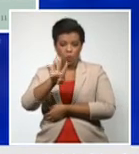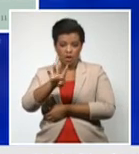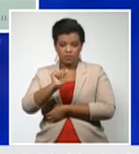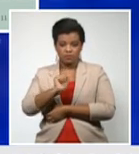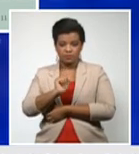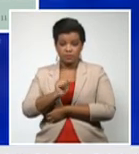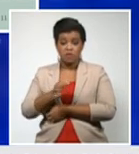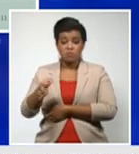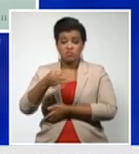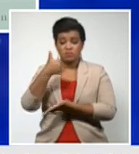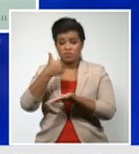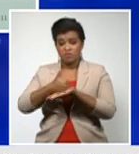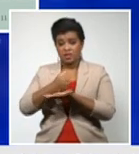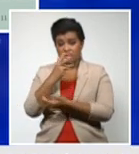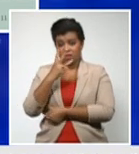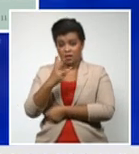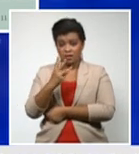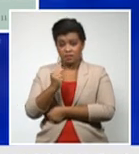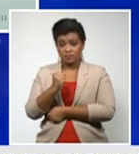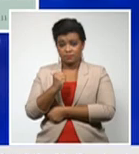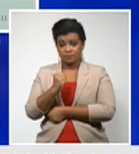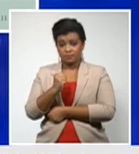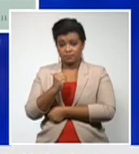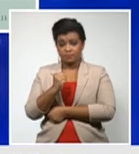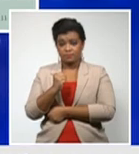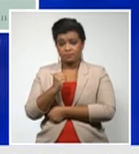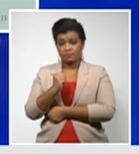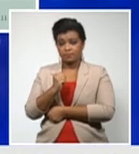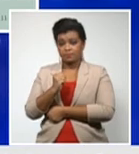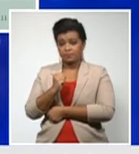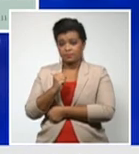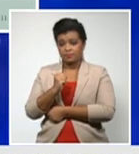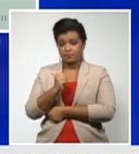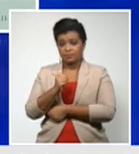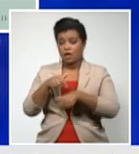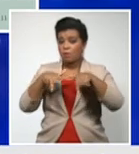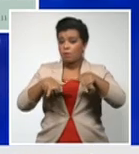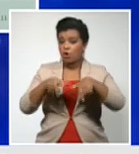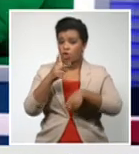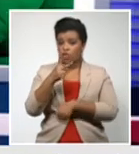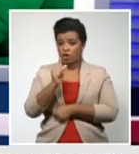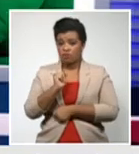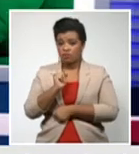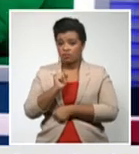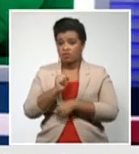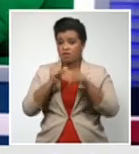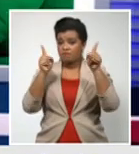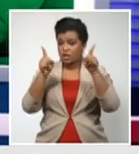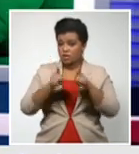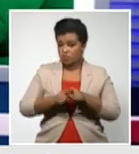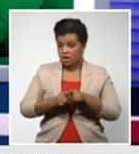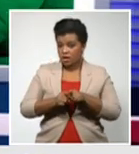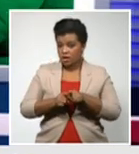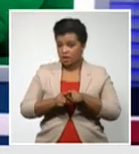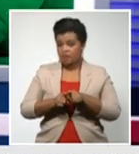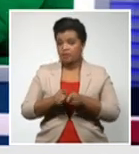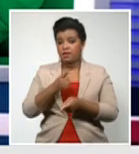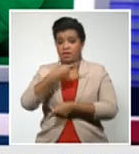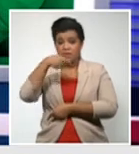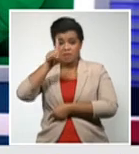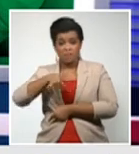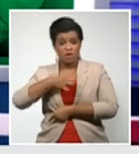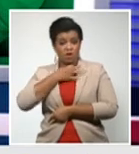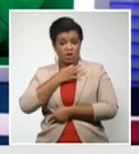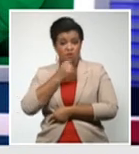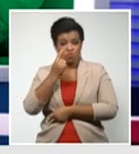Ávila 3, Morón 2 y Venezuela y 1 de enero con 1 cada uno. En Ciego de Ávila, aunque no tenemos